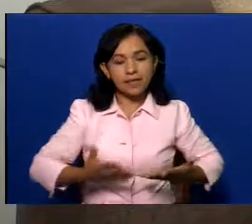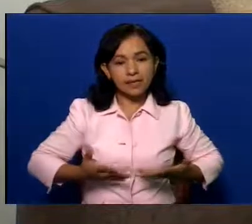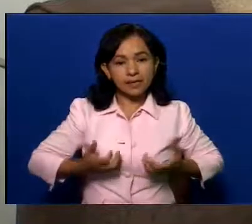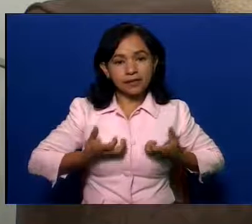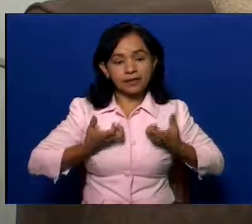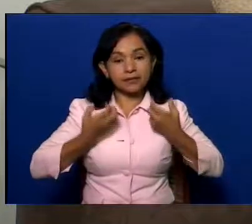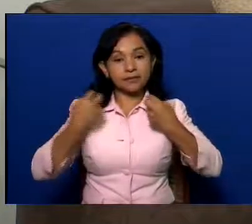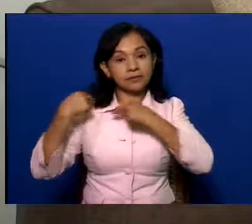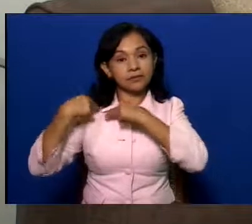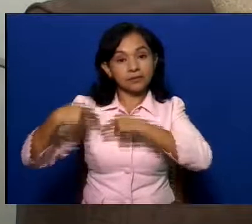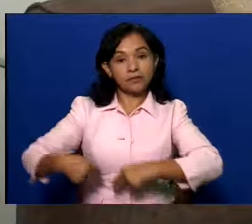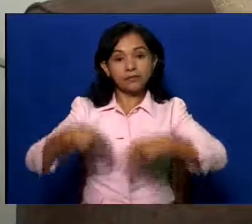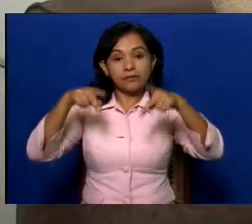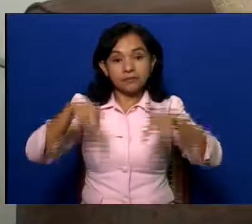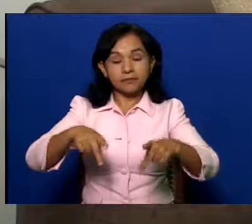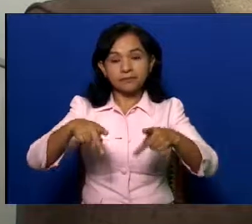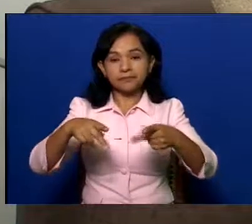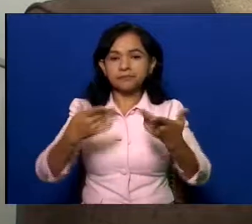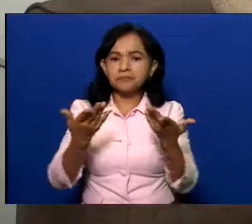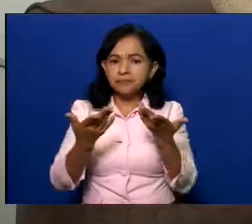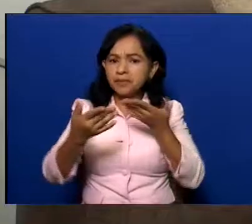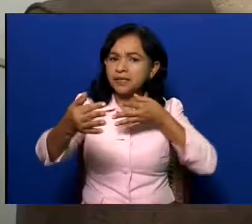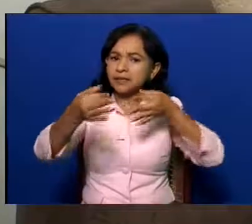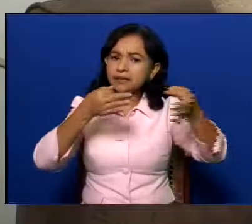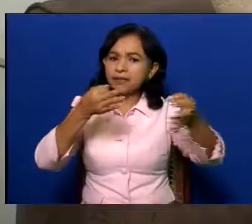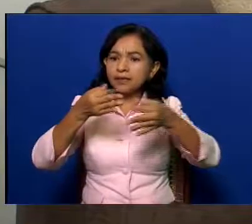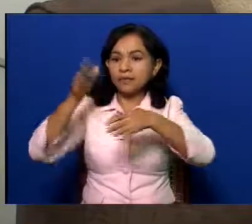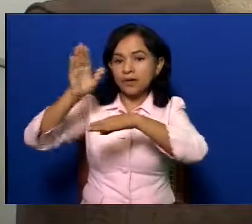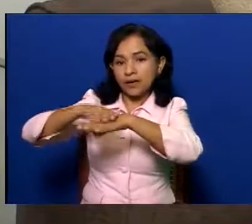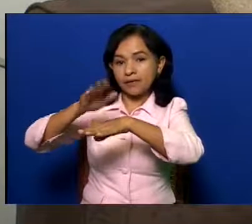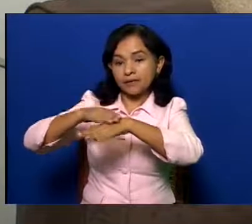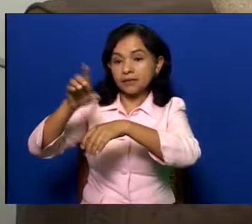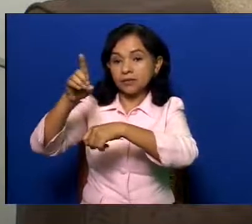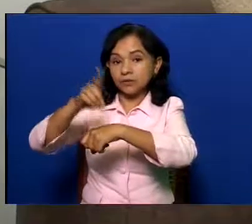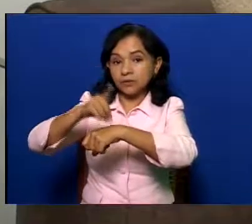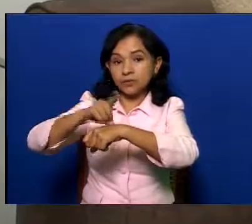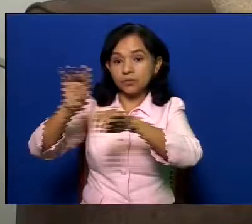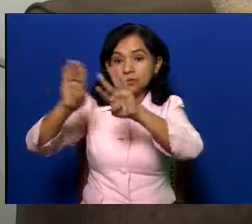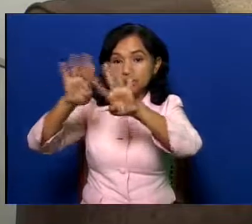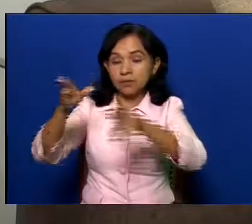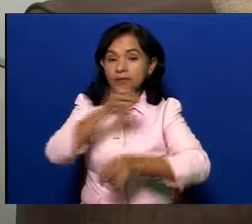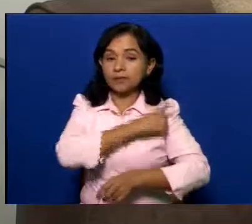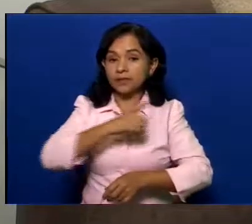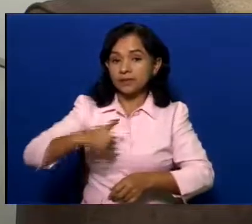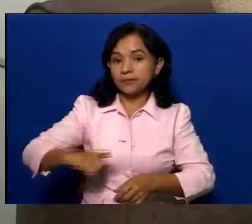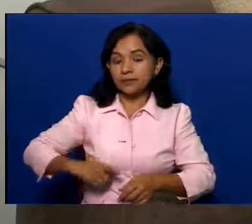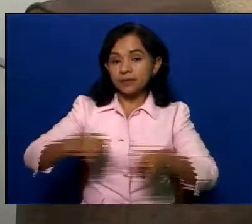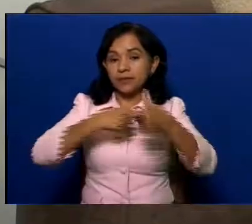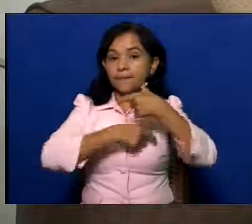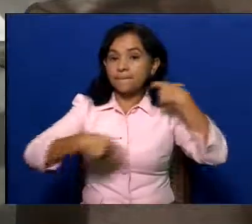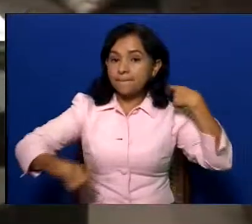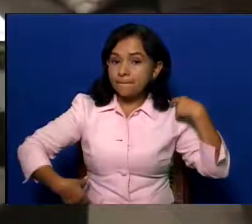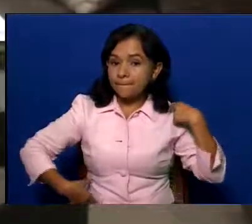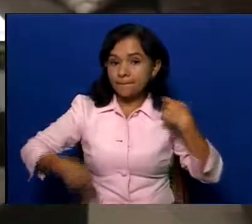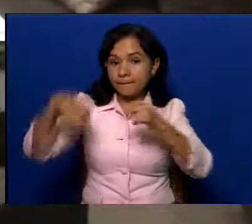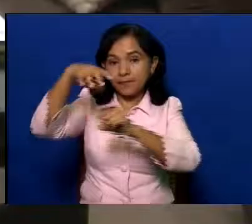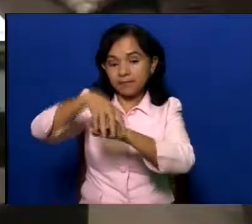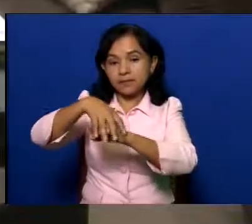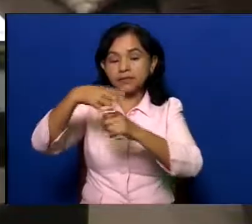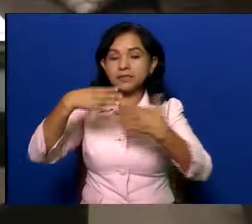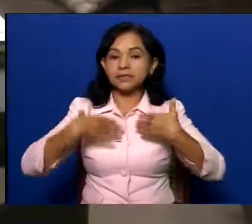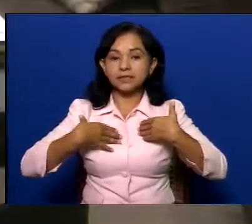ello hemos invitado a la doctora, diputada argentina Parajón, quien es presidenta de la Comisión de Salud